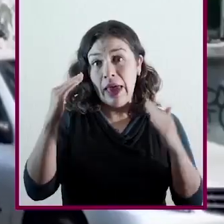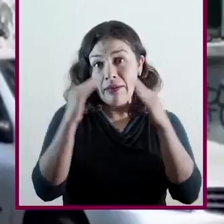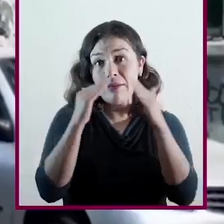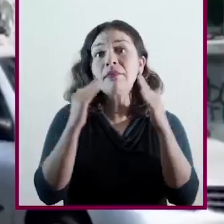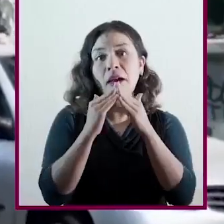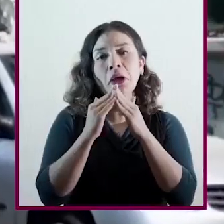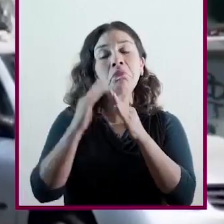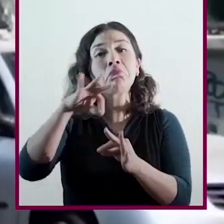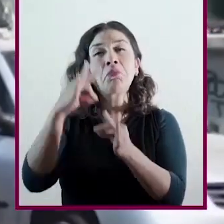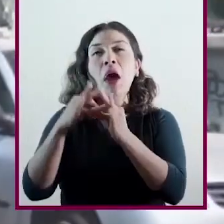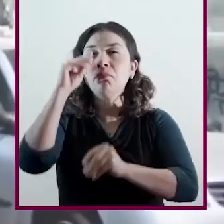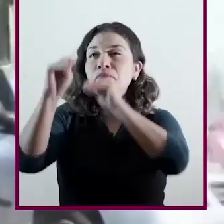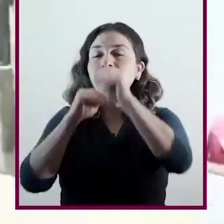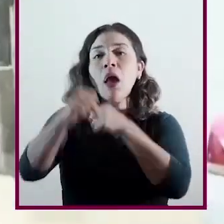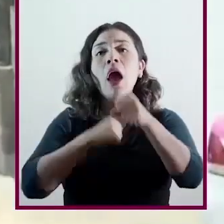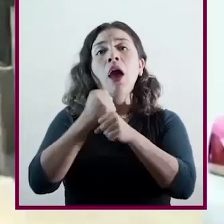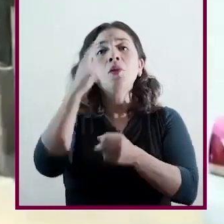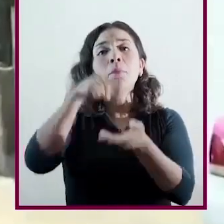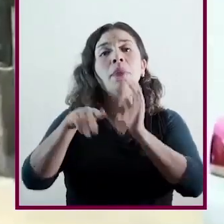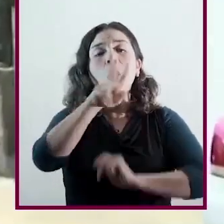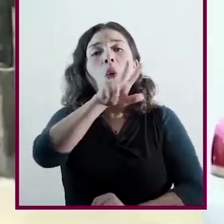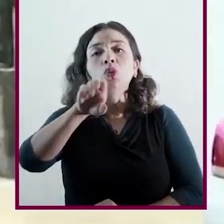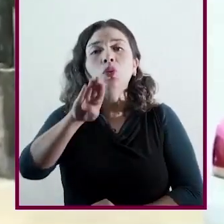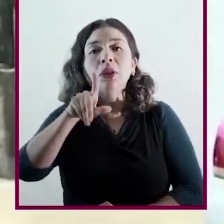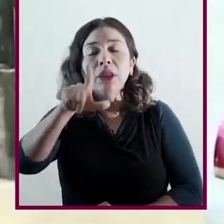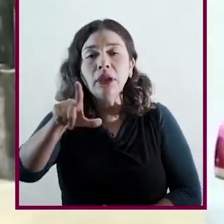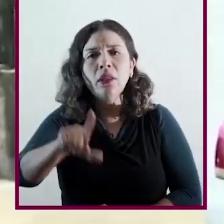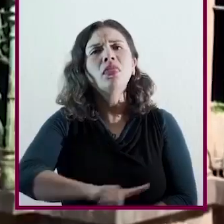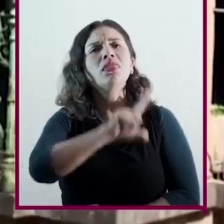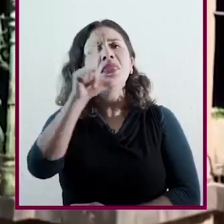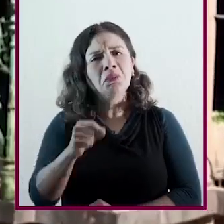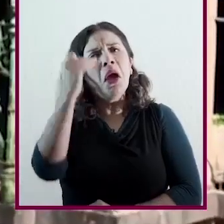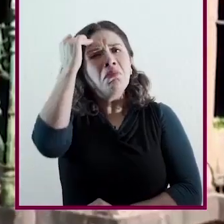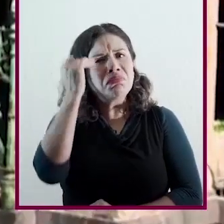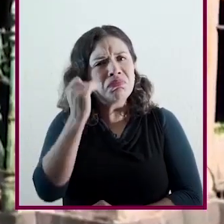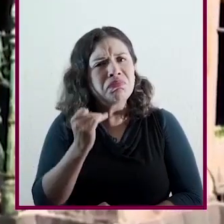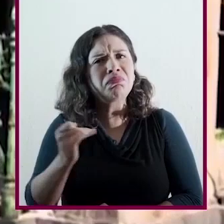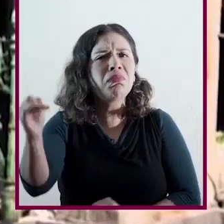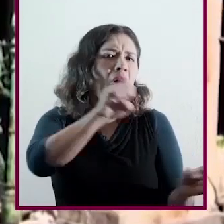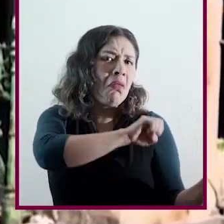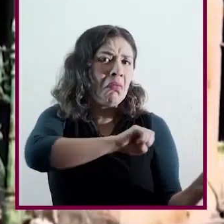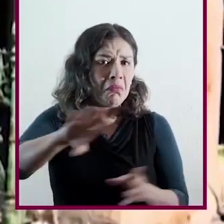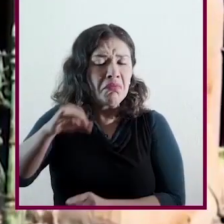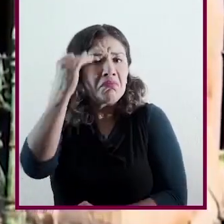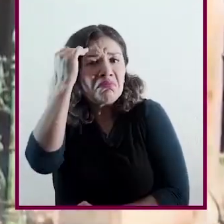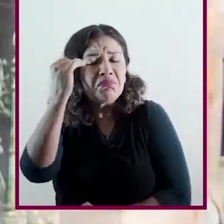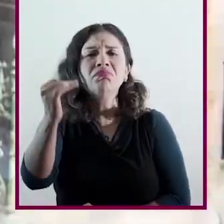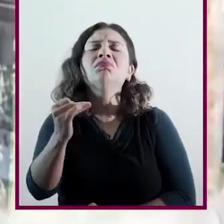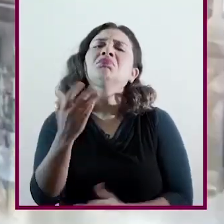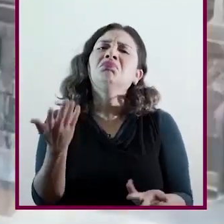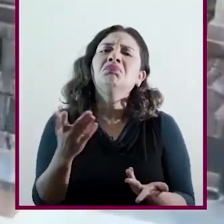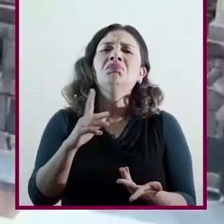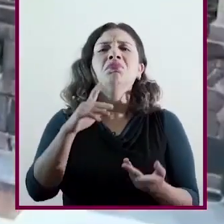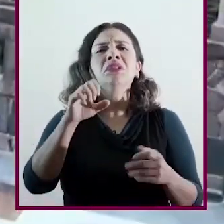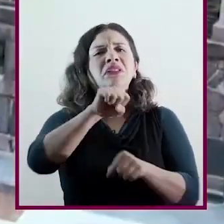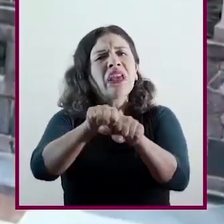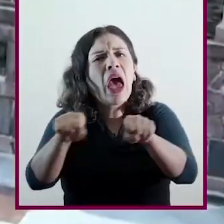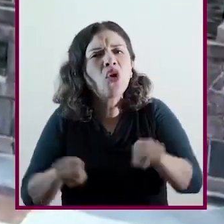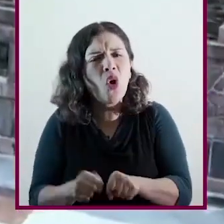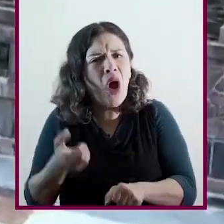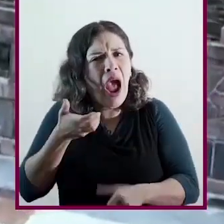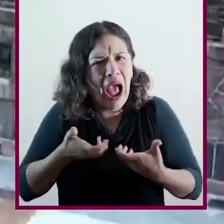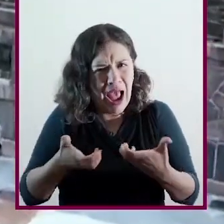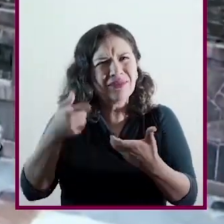Esta residencia quedó concluida en 1897 y después de un largo periodo de abandono, los corredores y